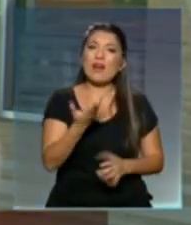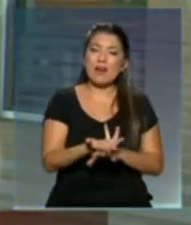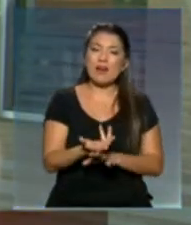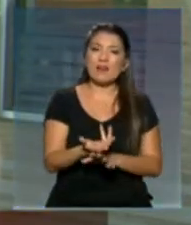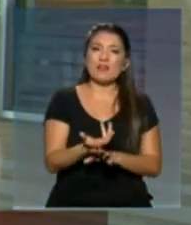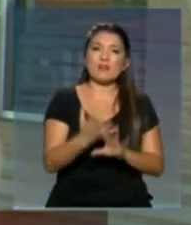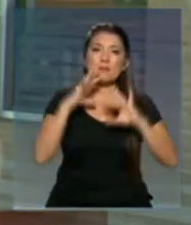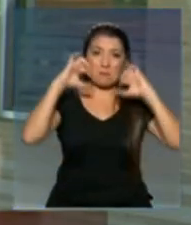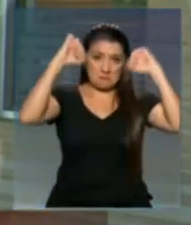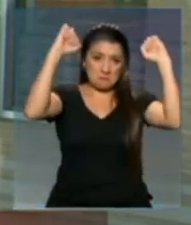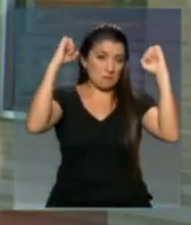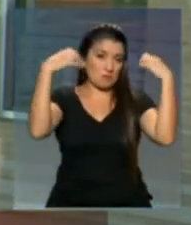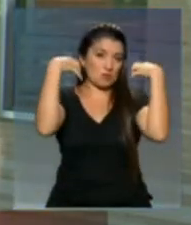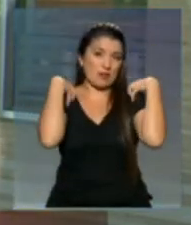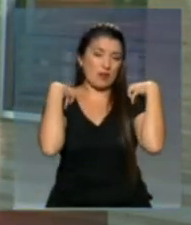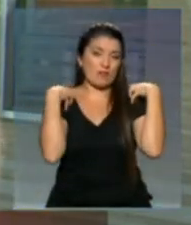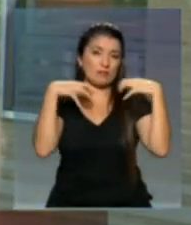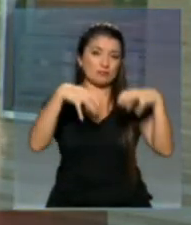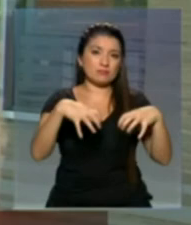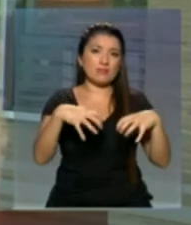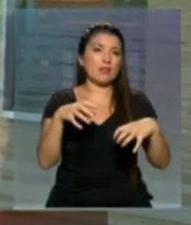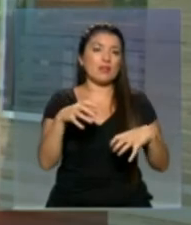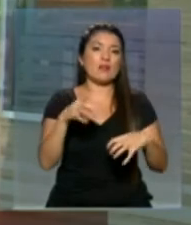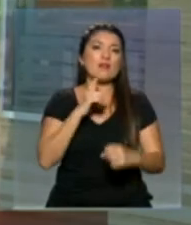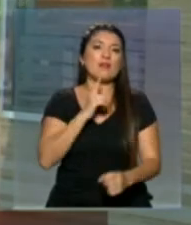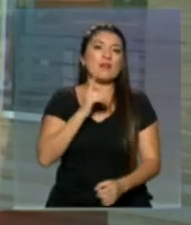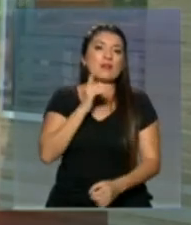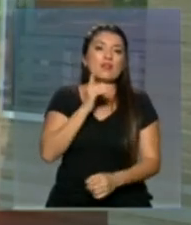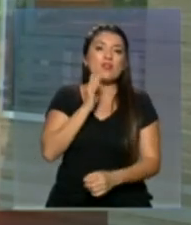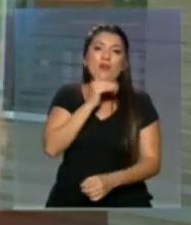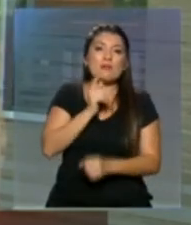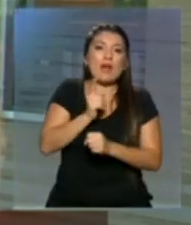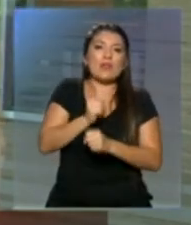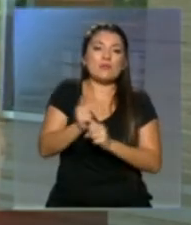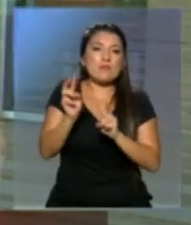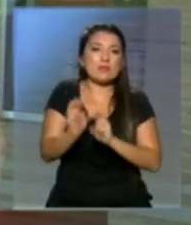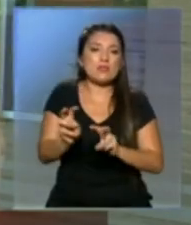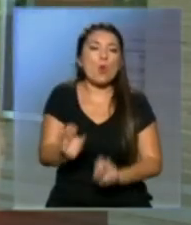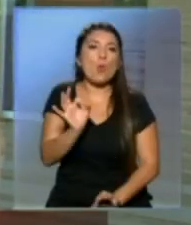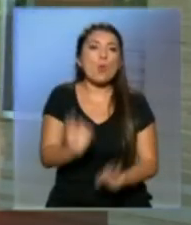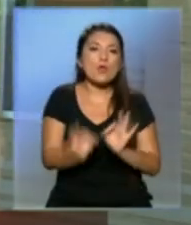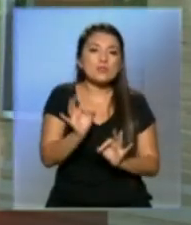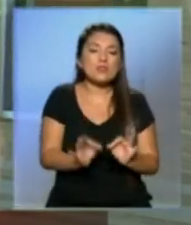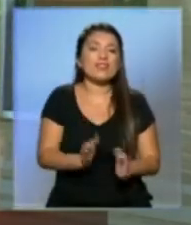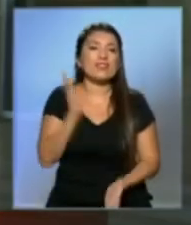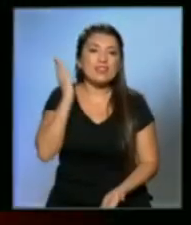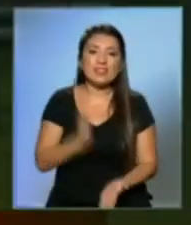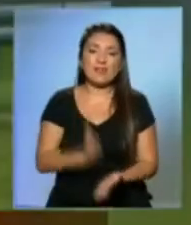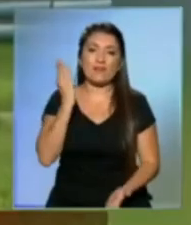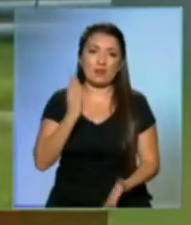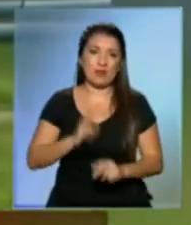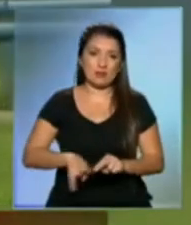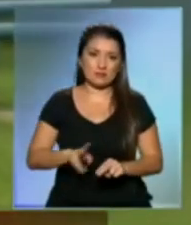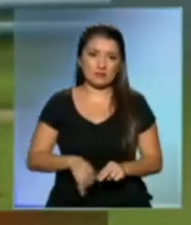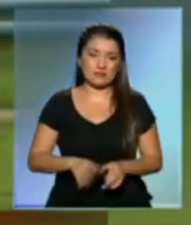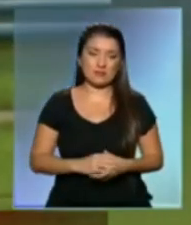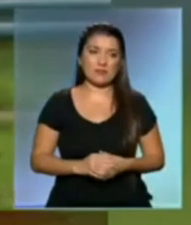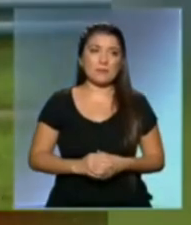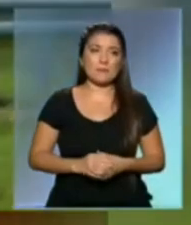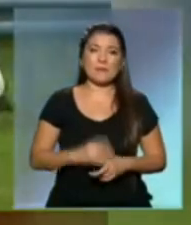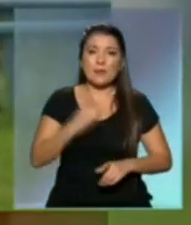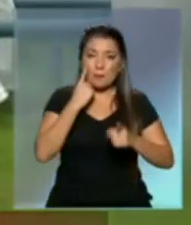misterio público también en orden a no hacer una investigación y un juicio entendemos con el que debió haberse hecho entre las pruebas